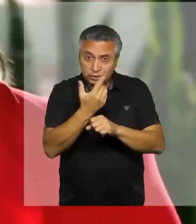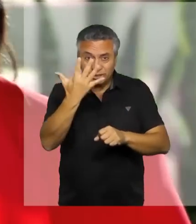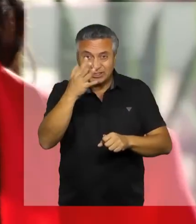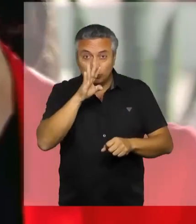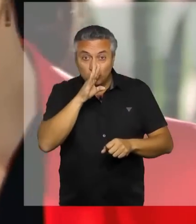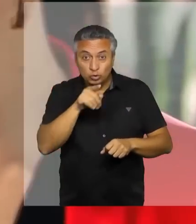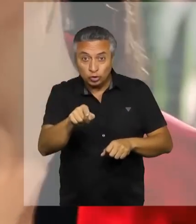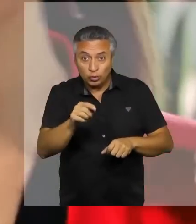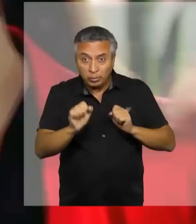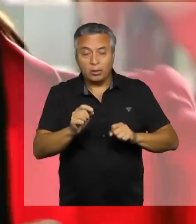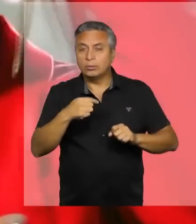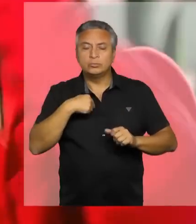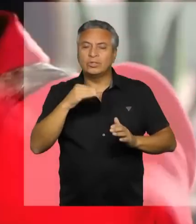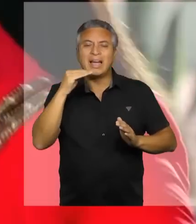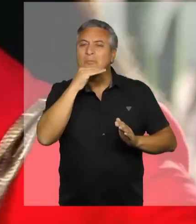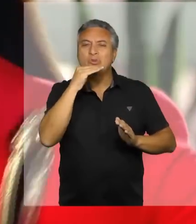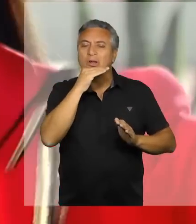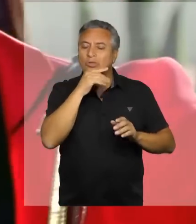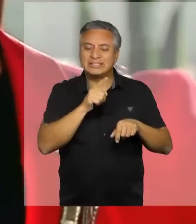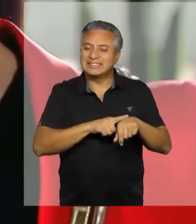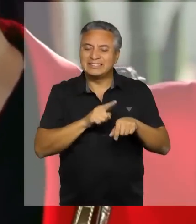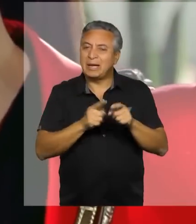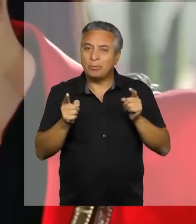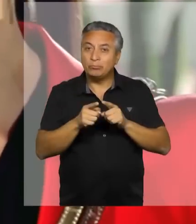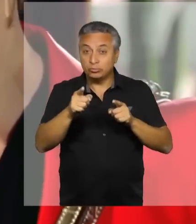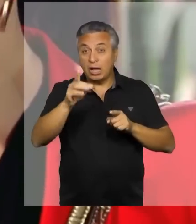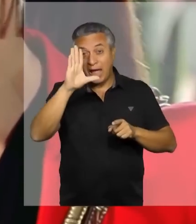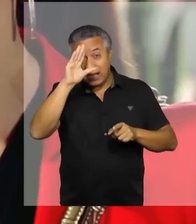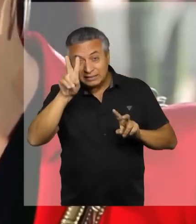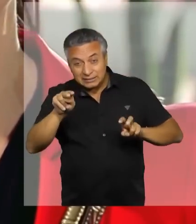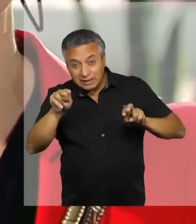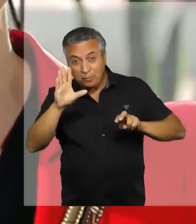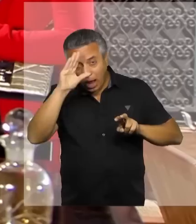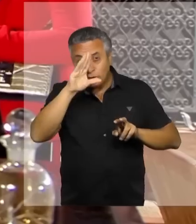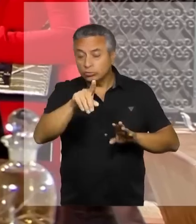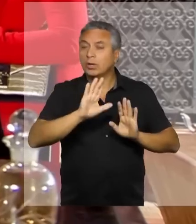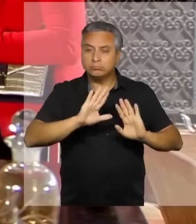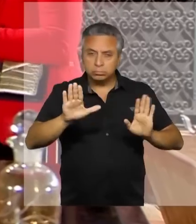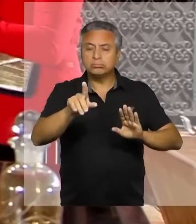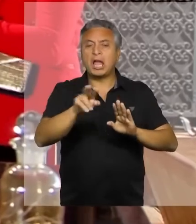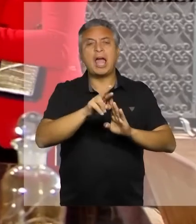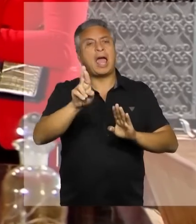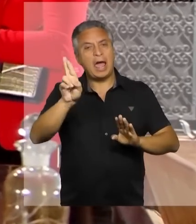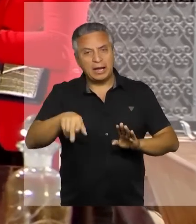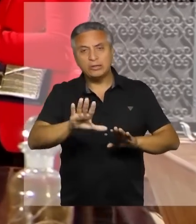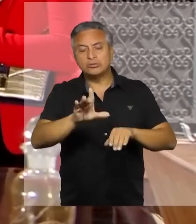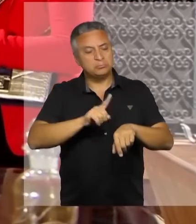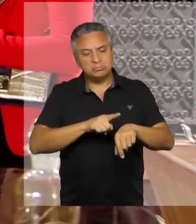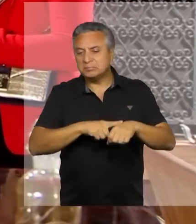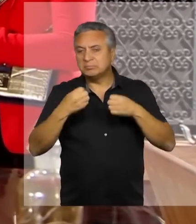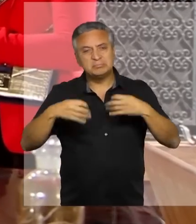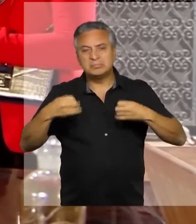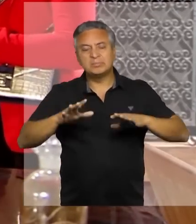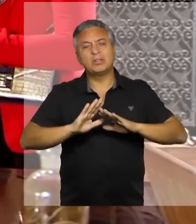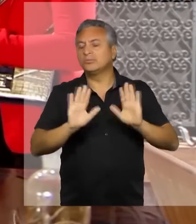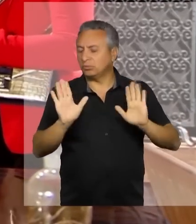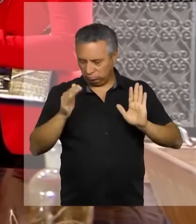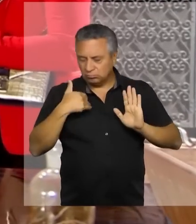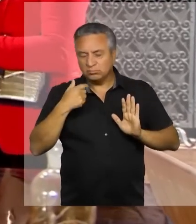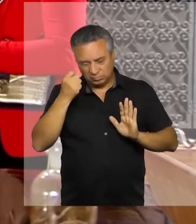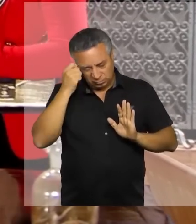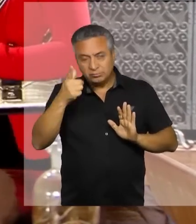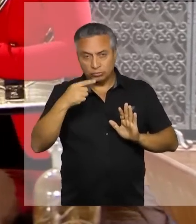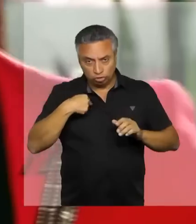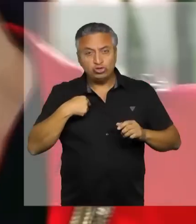poco apurada, estoy apretada de tiempo. Si es sobre lo que hablamos anoche, está bien. Te encuentro toda la razón, no perdamos el tiempo en discutir tonteras. Estoy